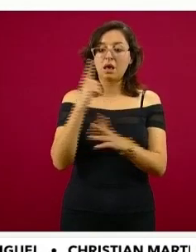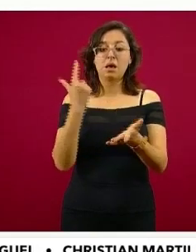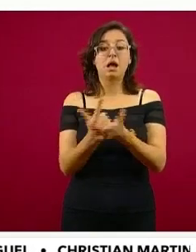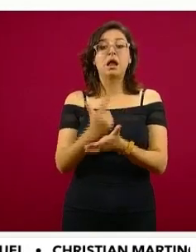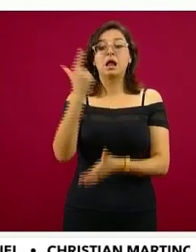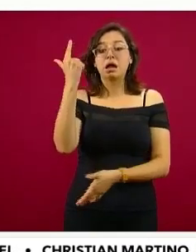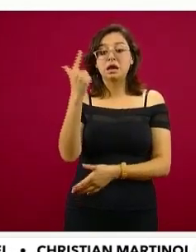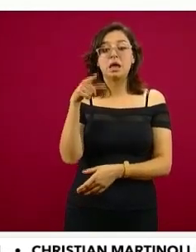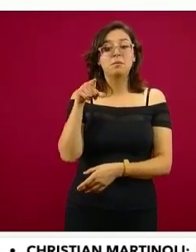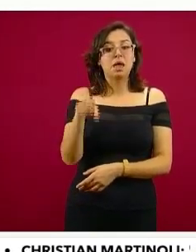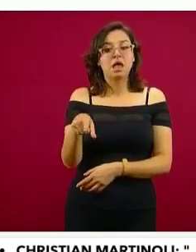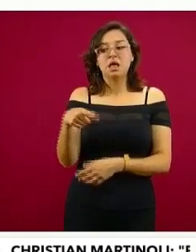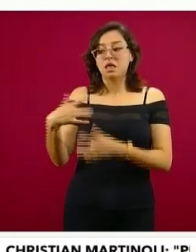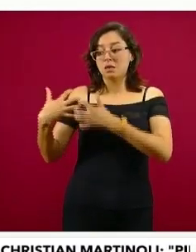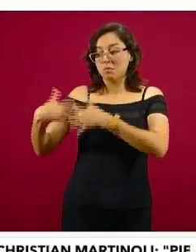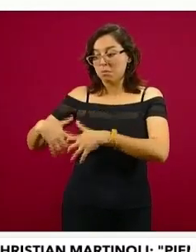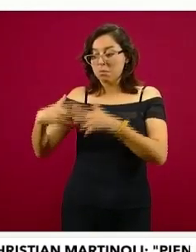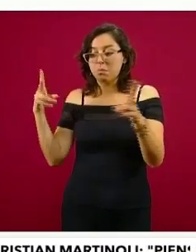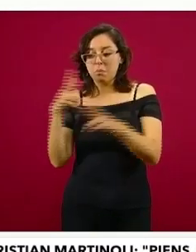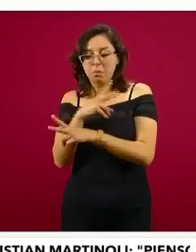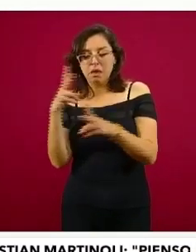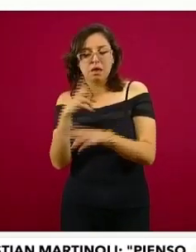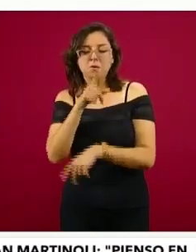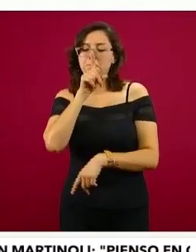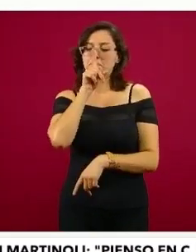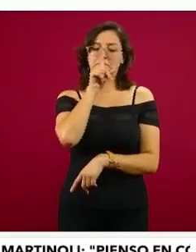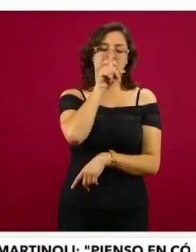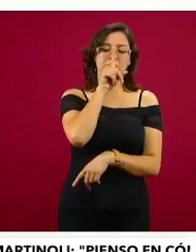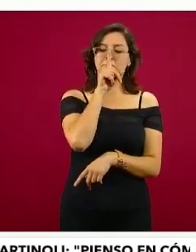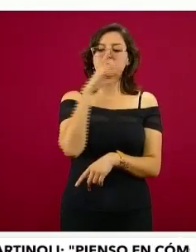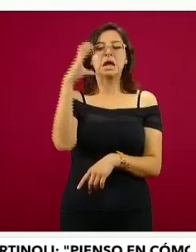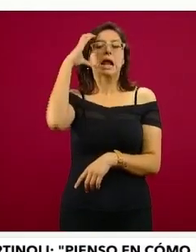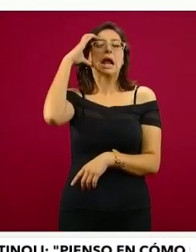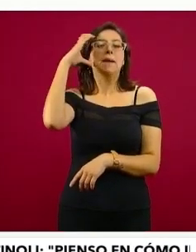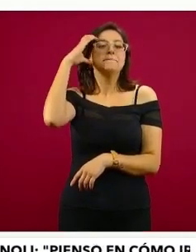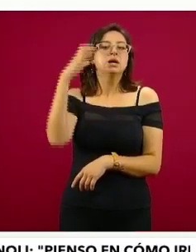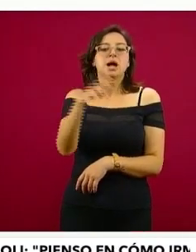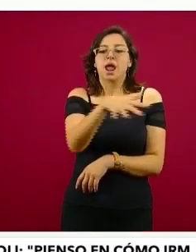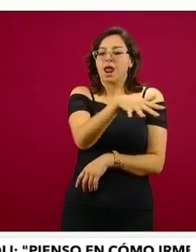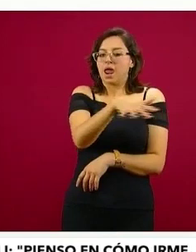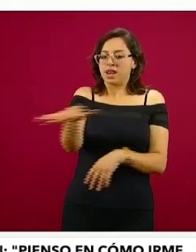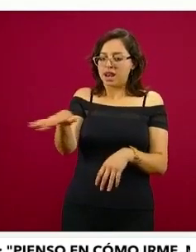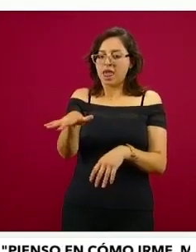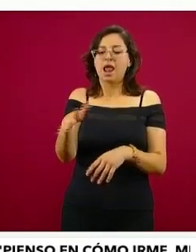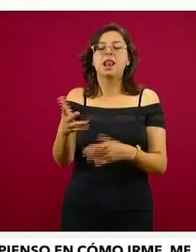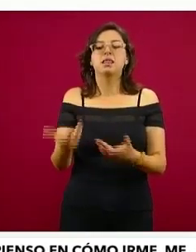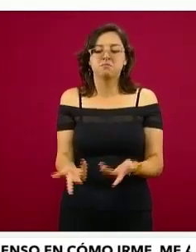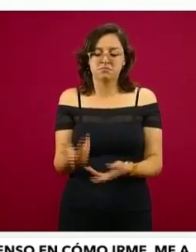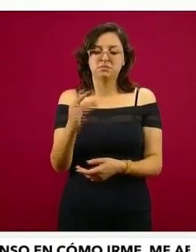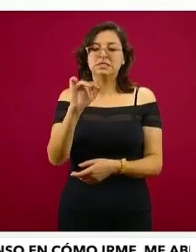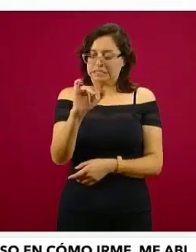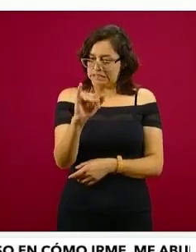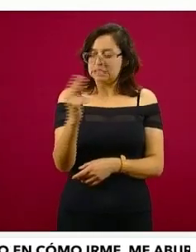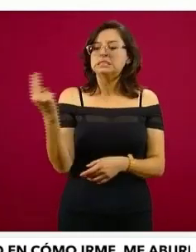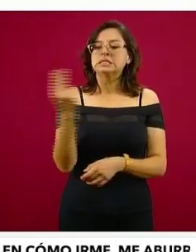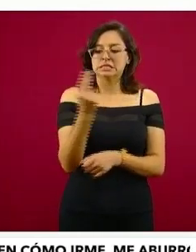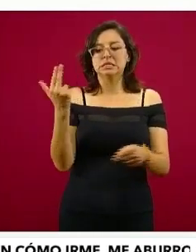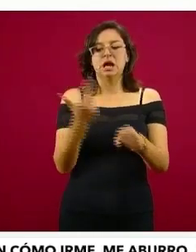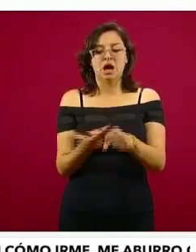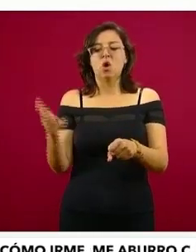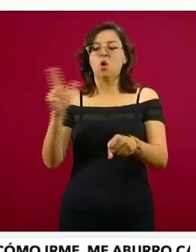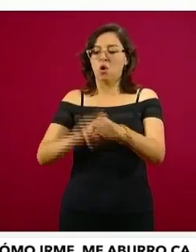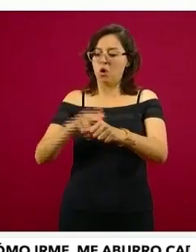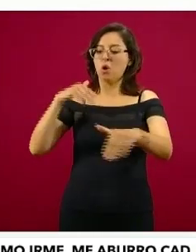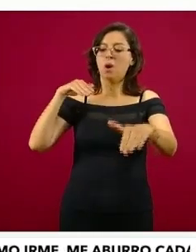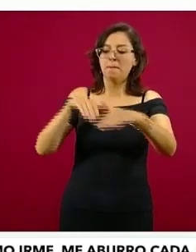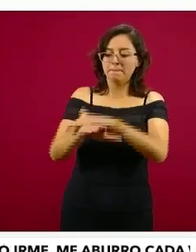necesitaban todavía un ventilador. Estamos hablando de camas de hospitalización general, pacientes que sí han tenido algún signo de